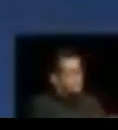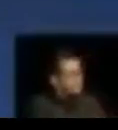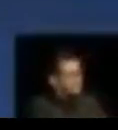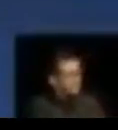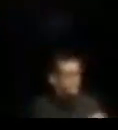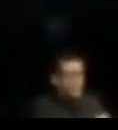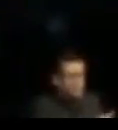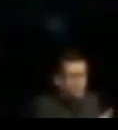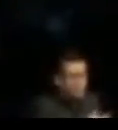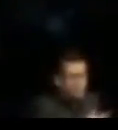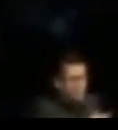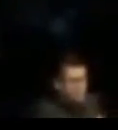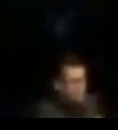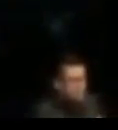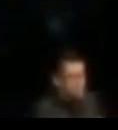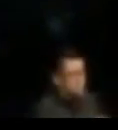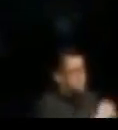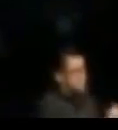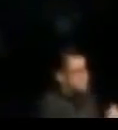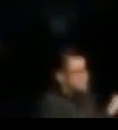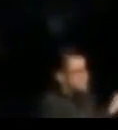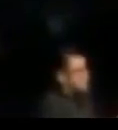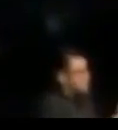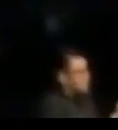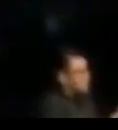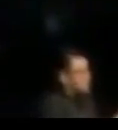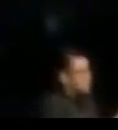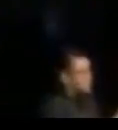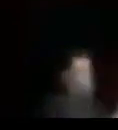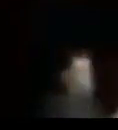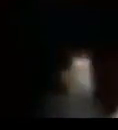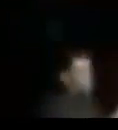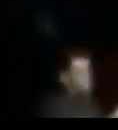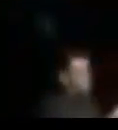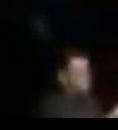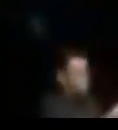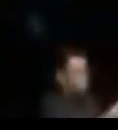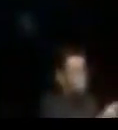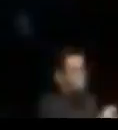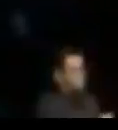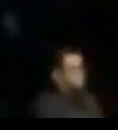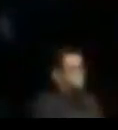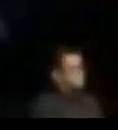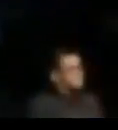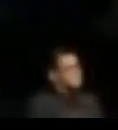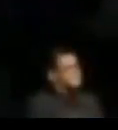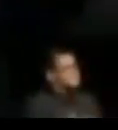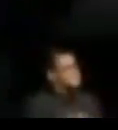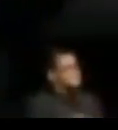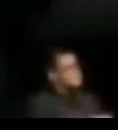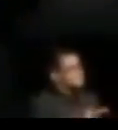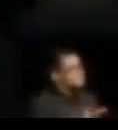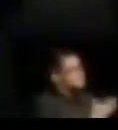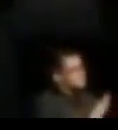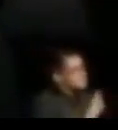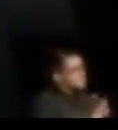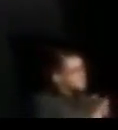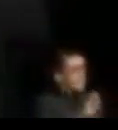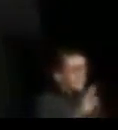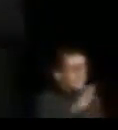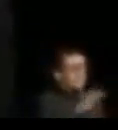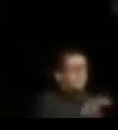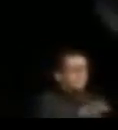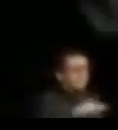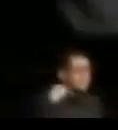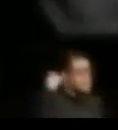Jorge Antonio Mercado Alonso y Javier Francisco Arredondo Verdugo, ocurrido el 19